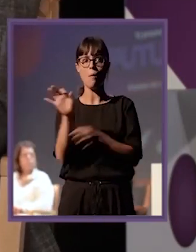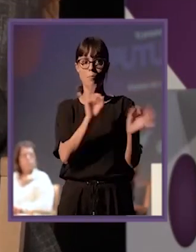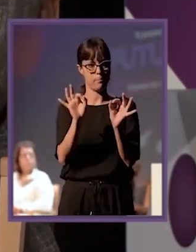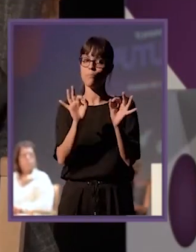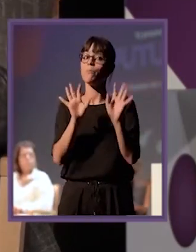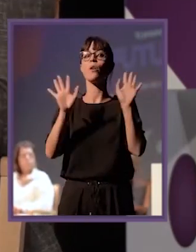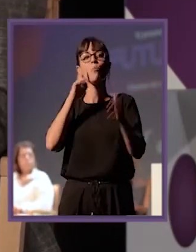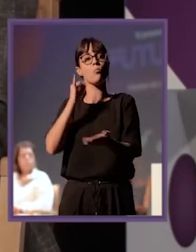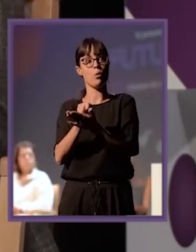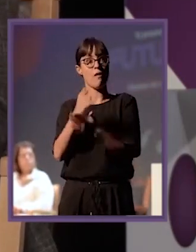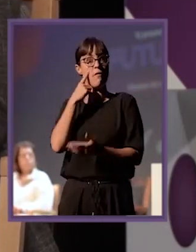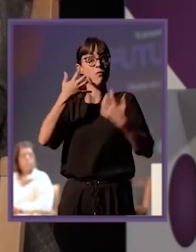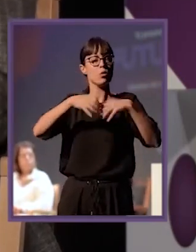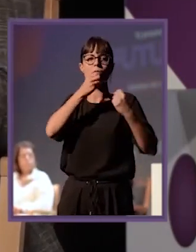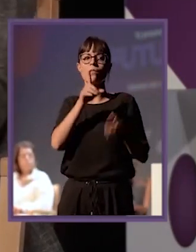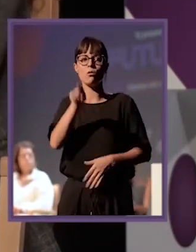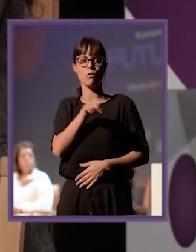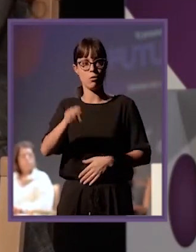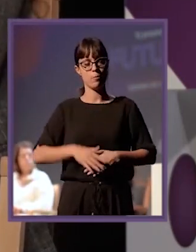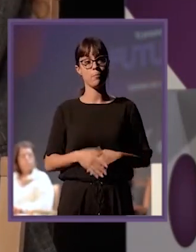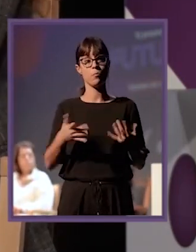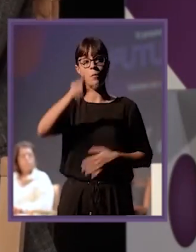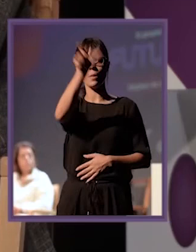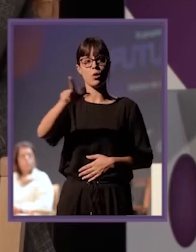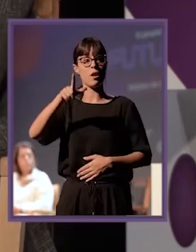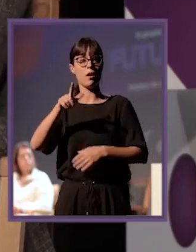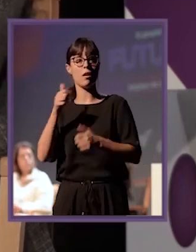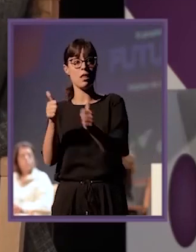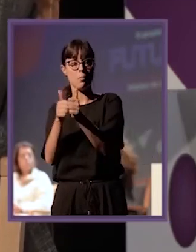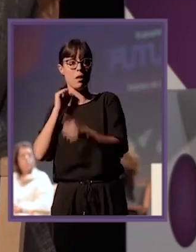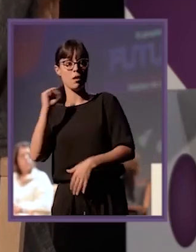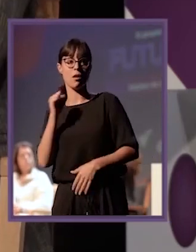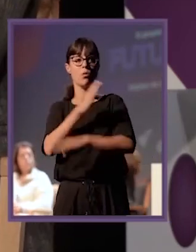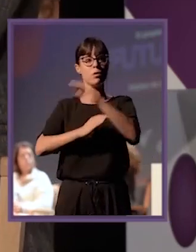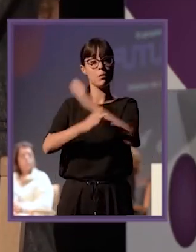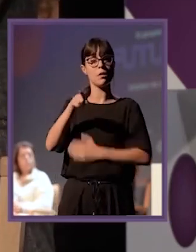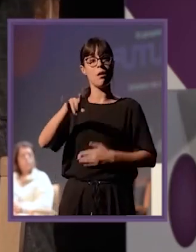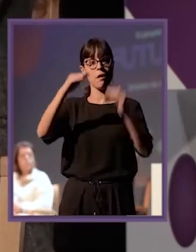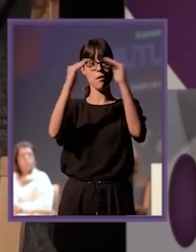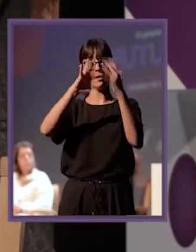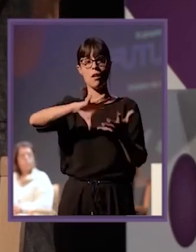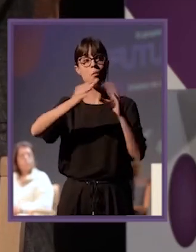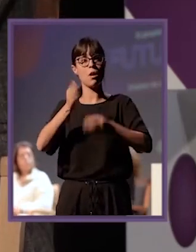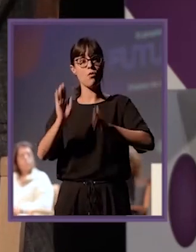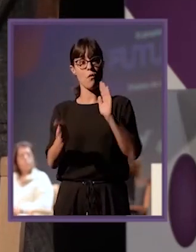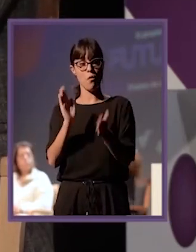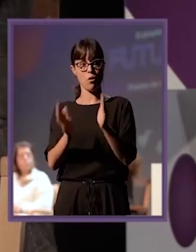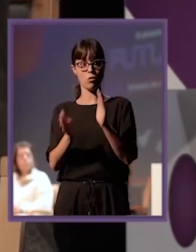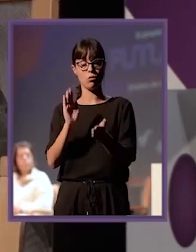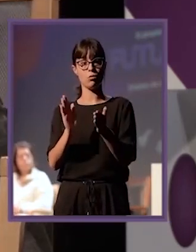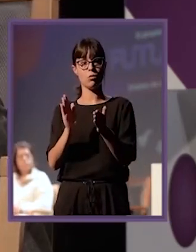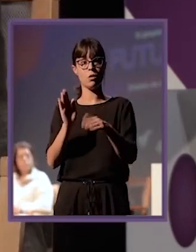hogares, de 12.000 personas dependientes o con discapacidad, vamos a montar un sistema de domótica que digamos,